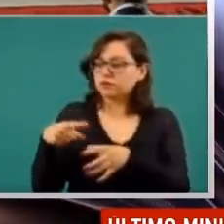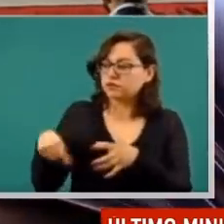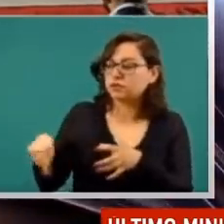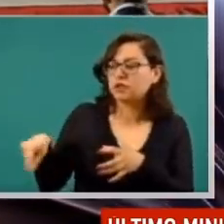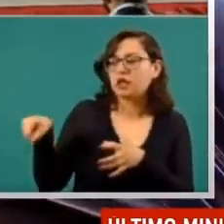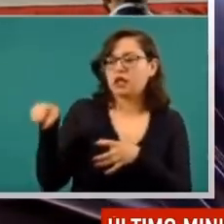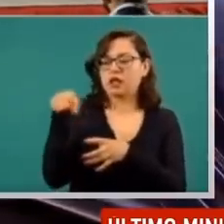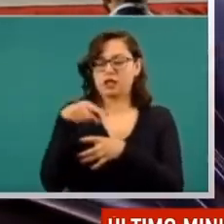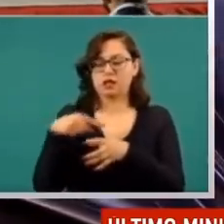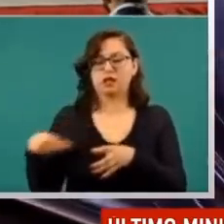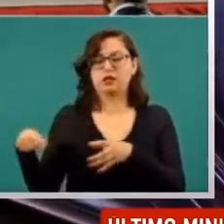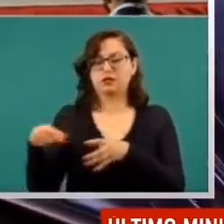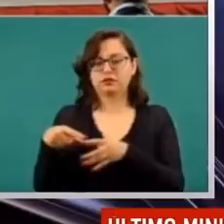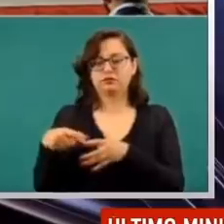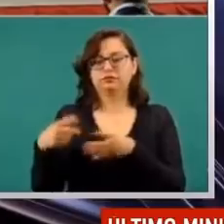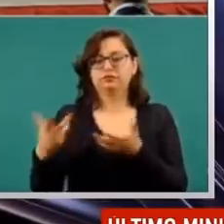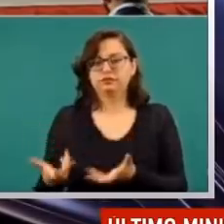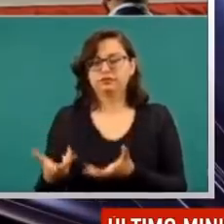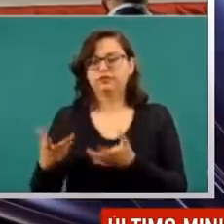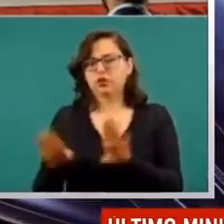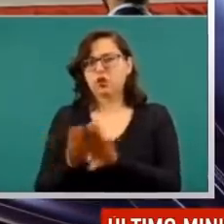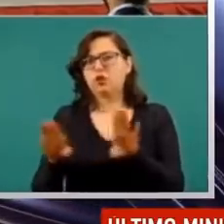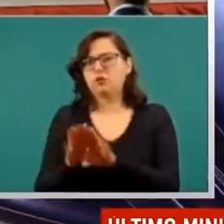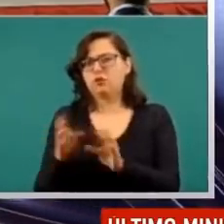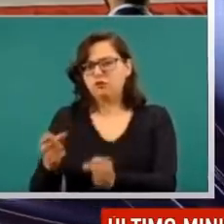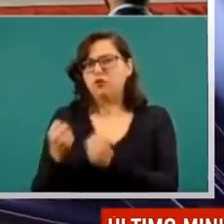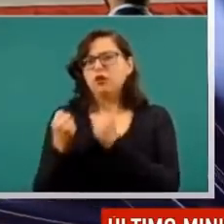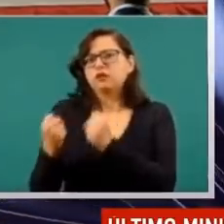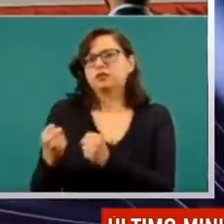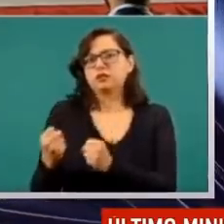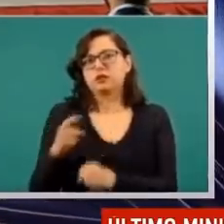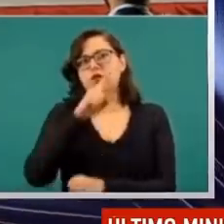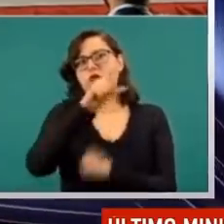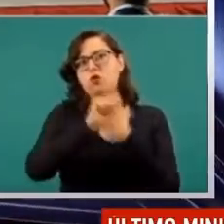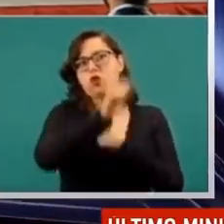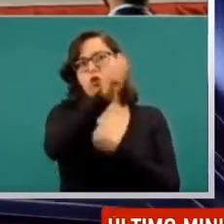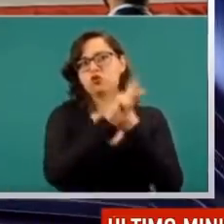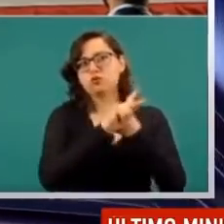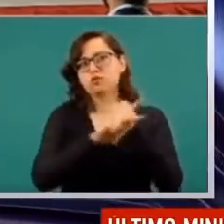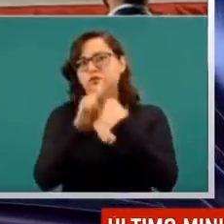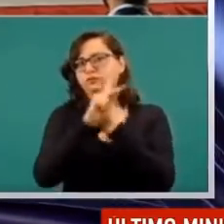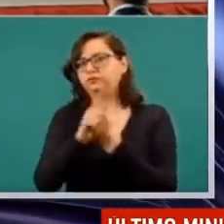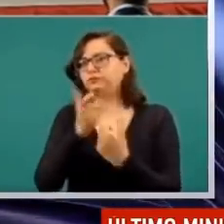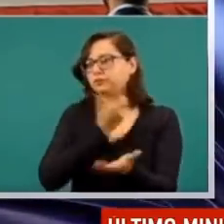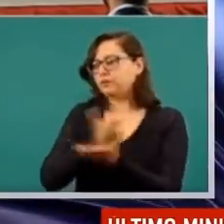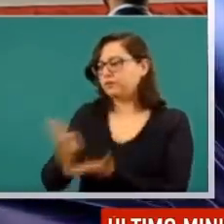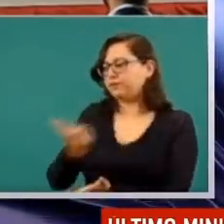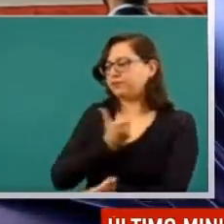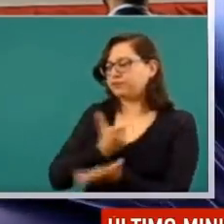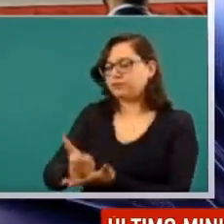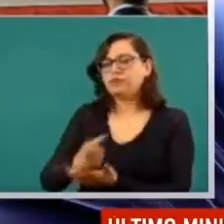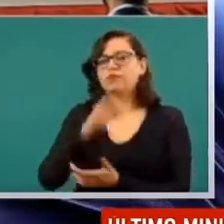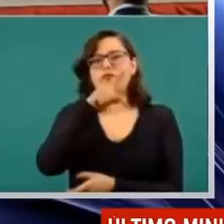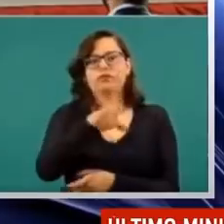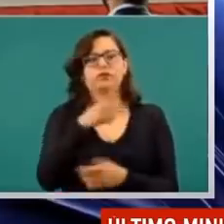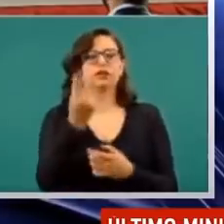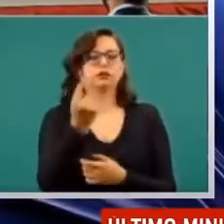de gobiernos extranjeros de medios de comunicación